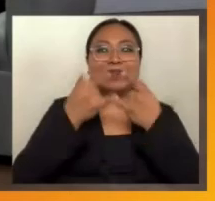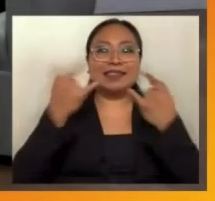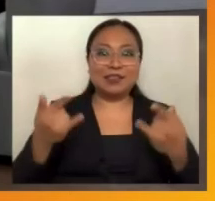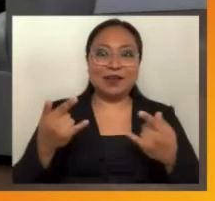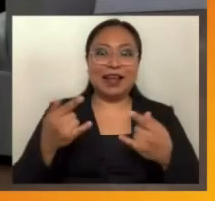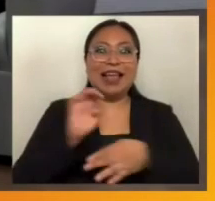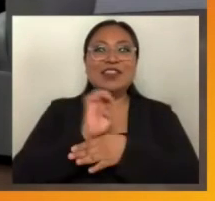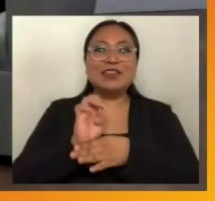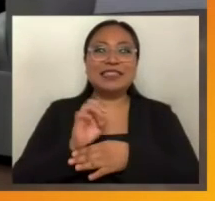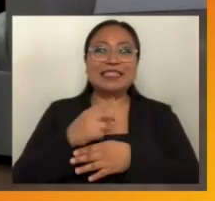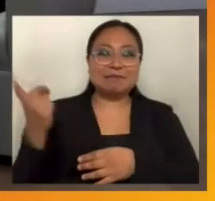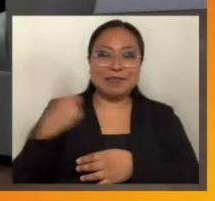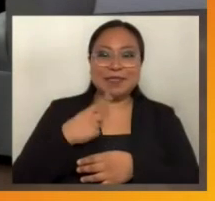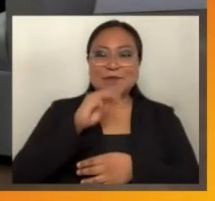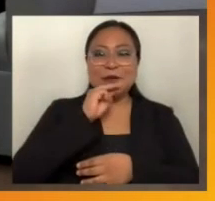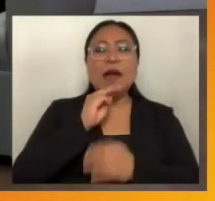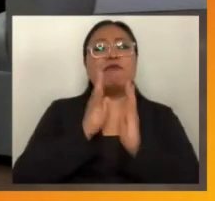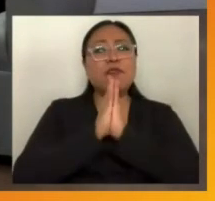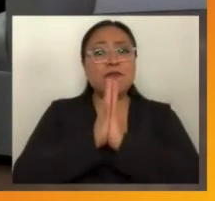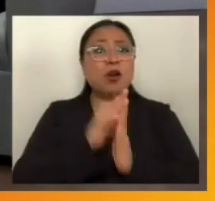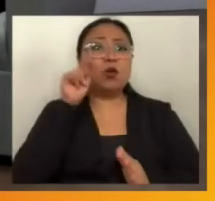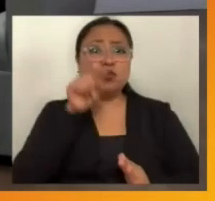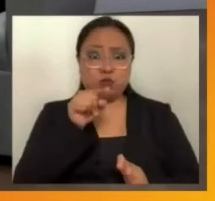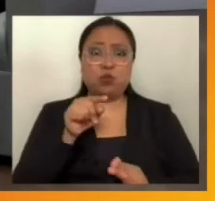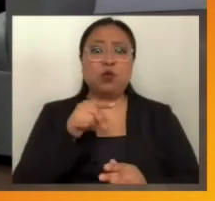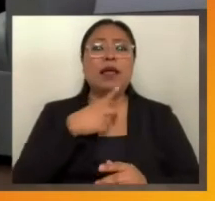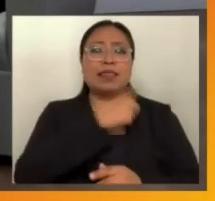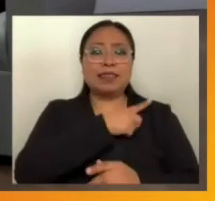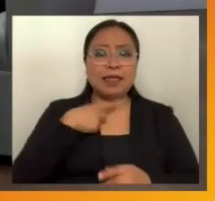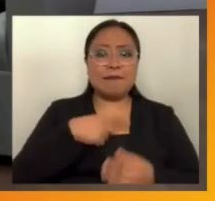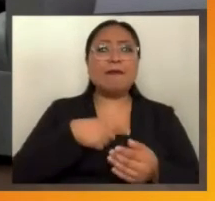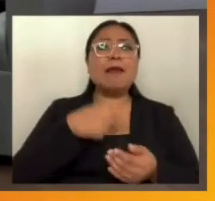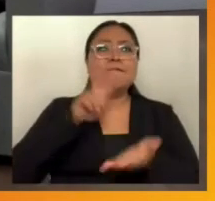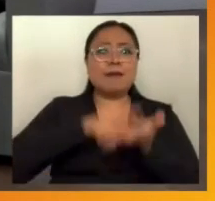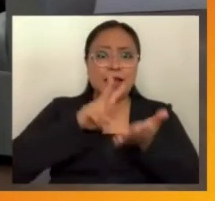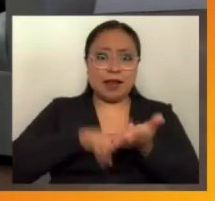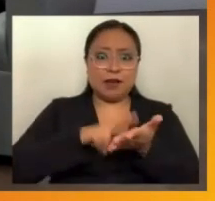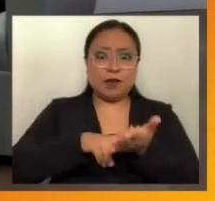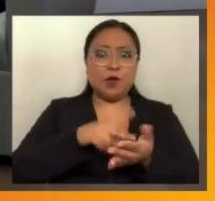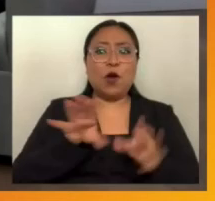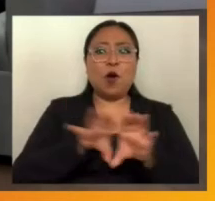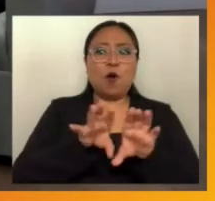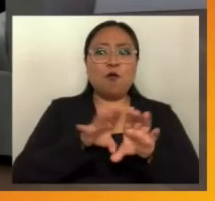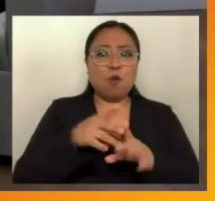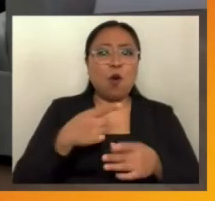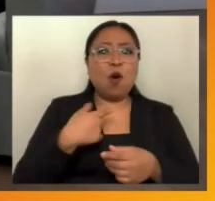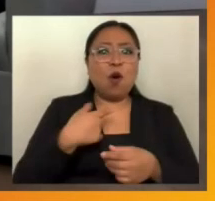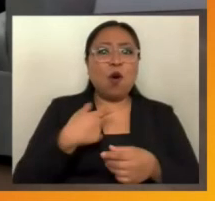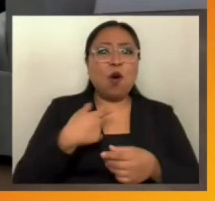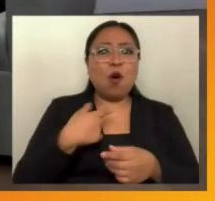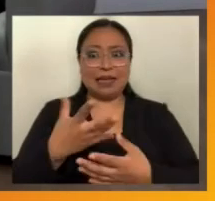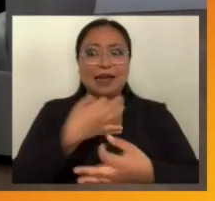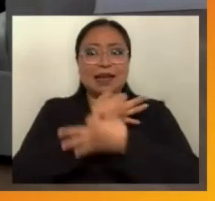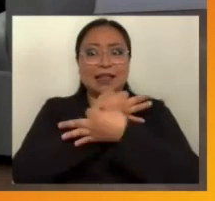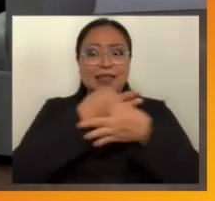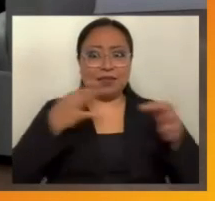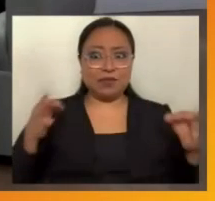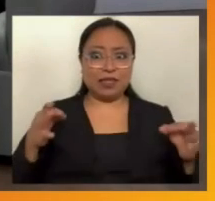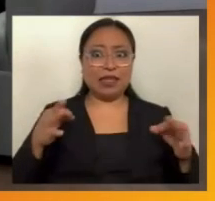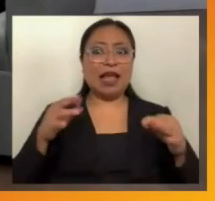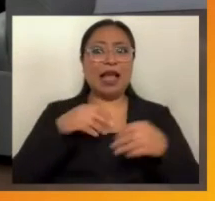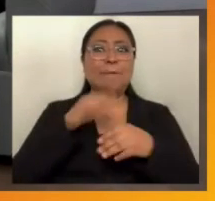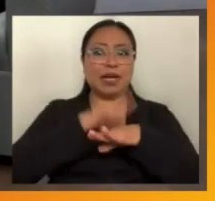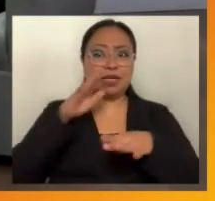dijo: yo quiero que tú seas una portadora de voz, quiero que esto no, le sirva a más chavas, y a muchas